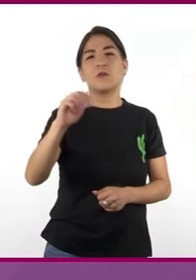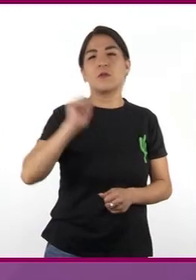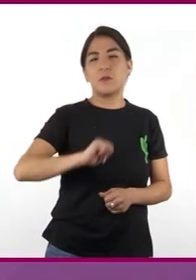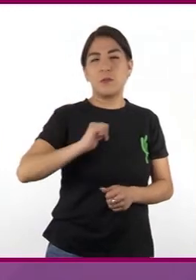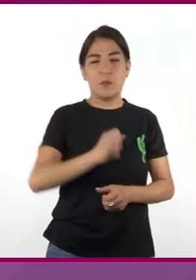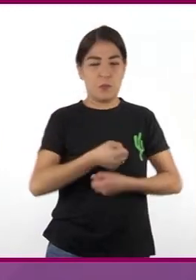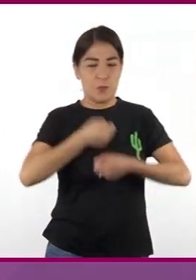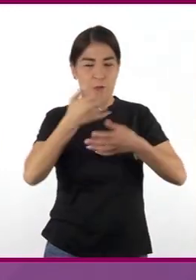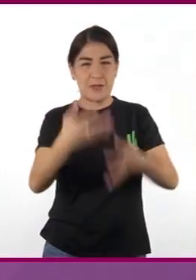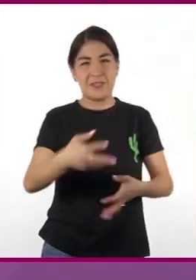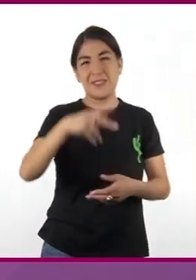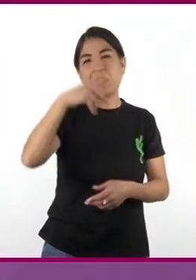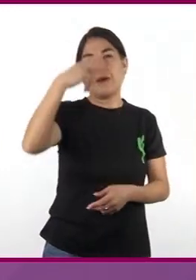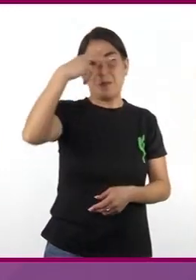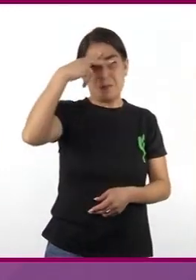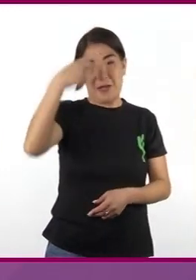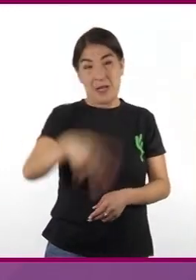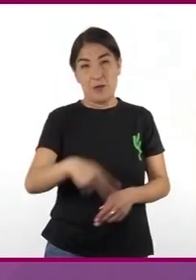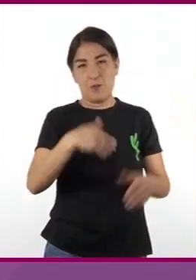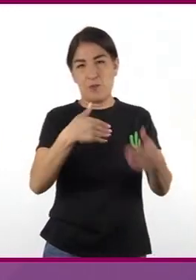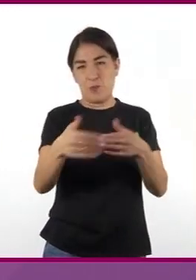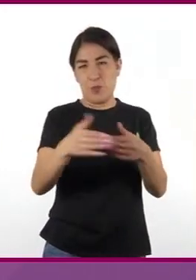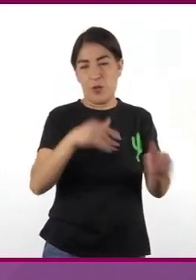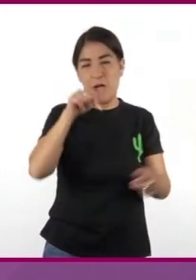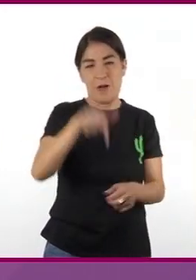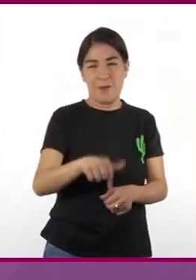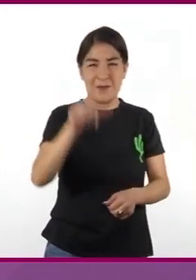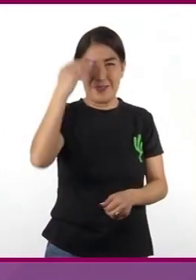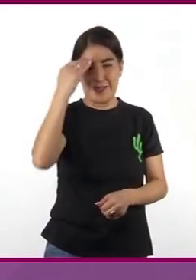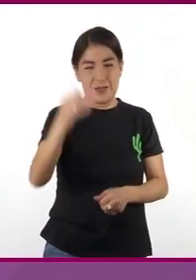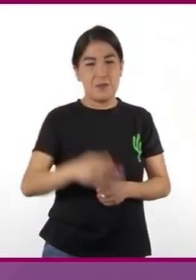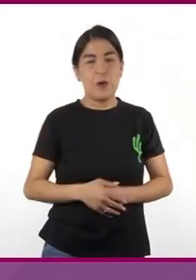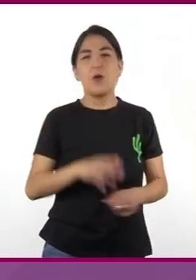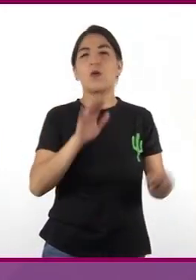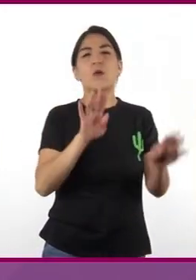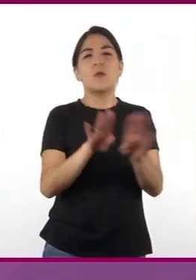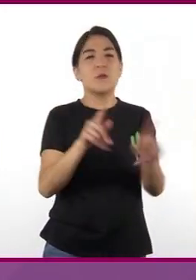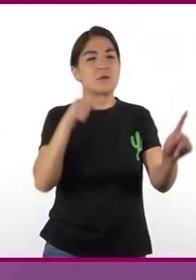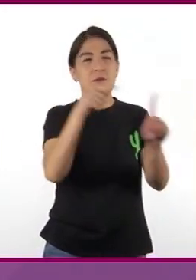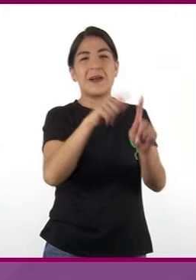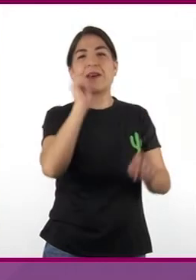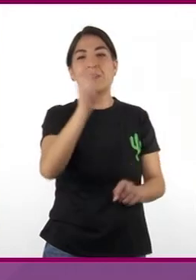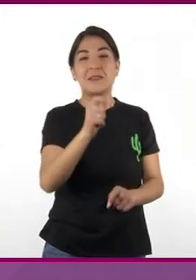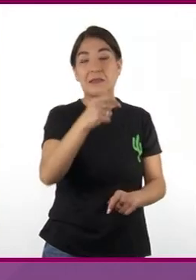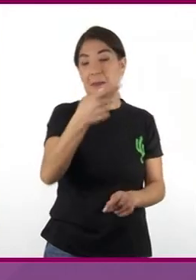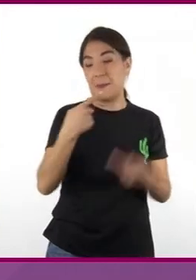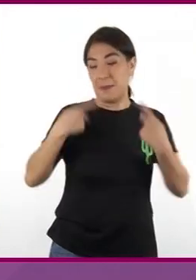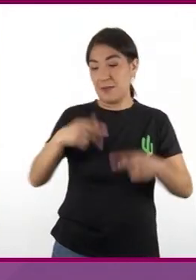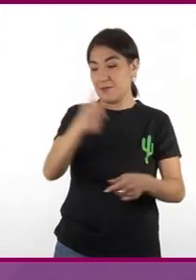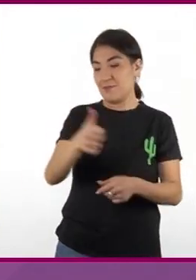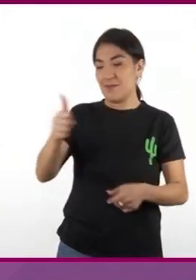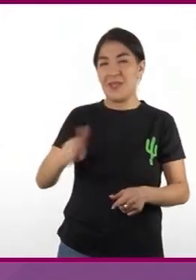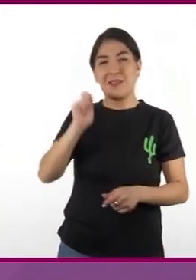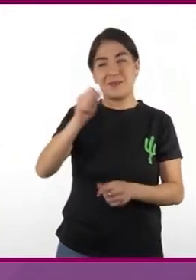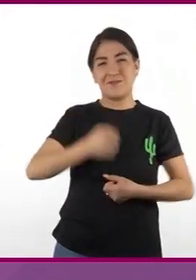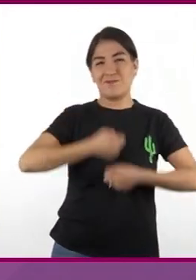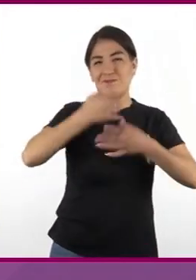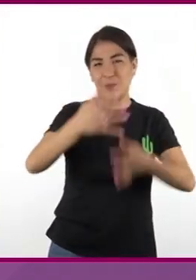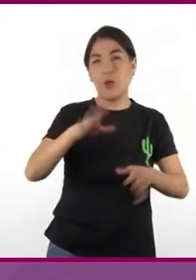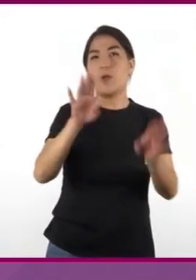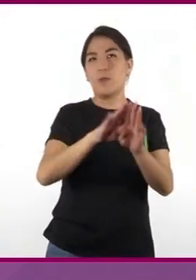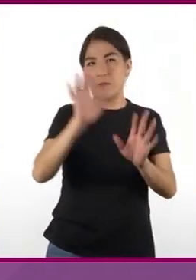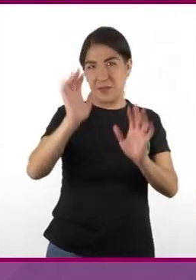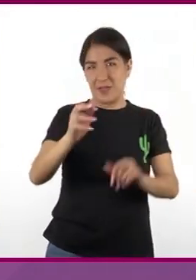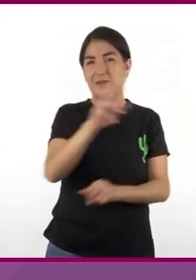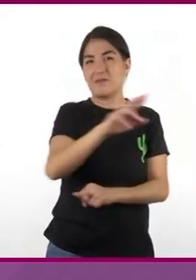Mexicana Moderna, donde Jorge Cuesta justifica la ausencia de ciertos poetas reconocidos porque su